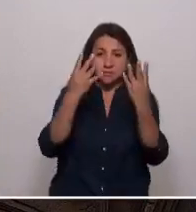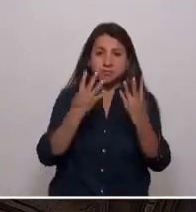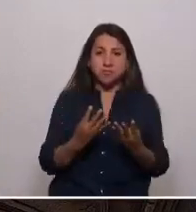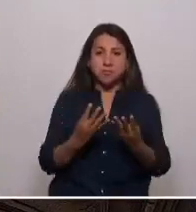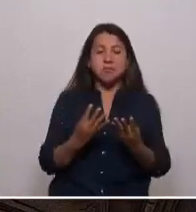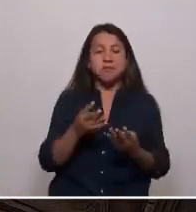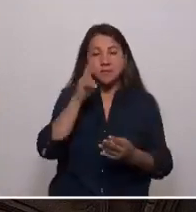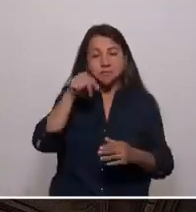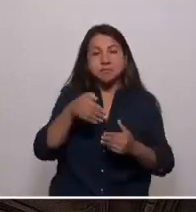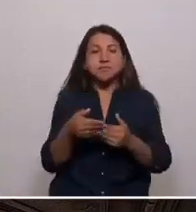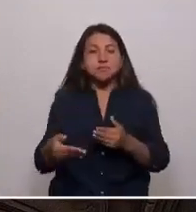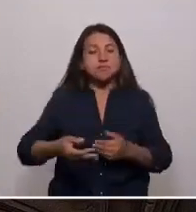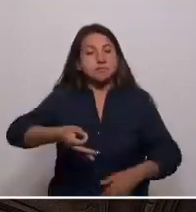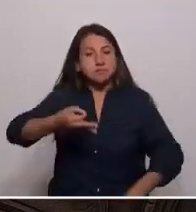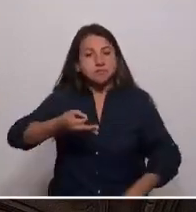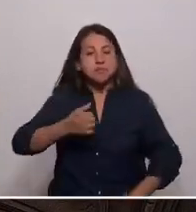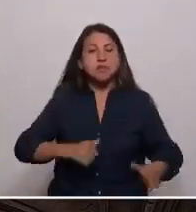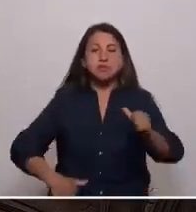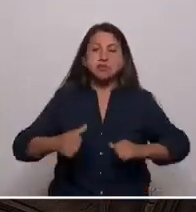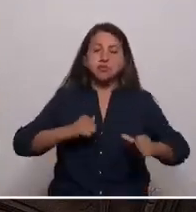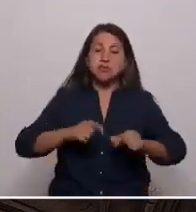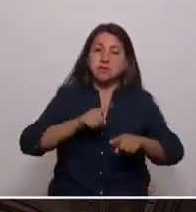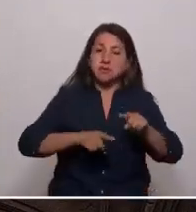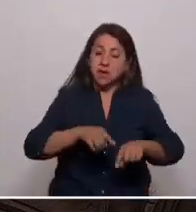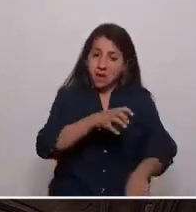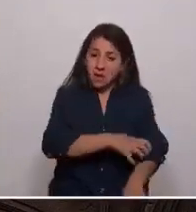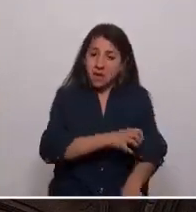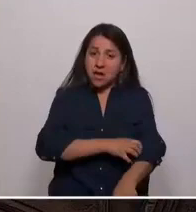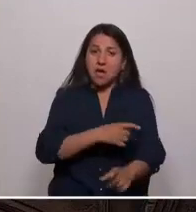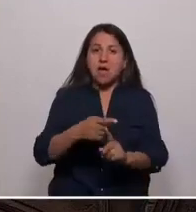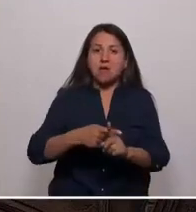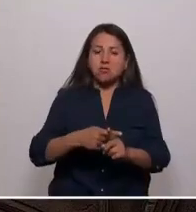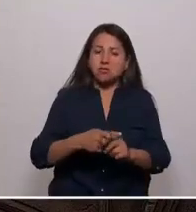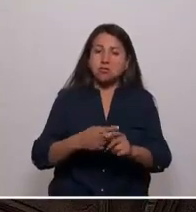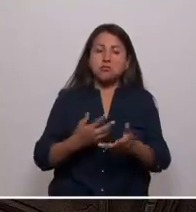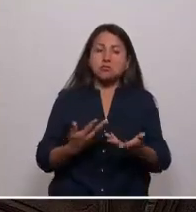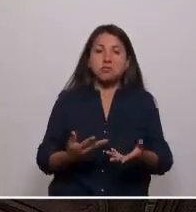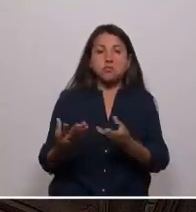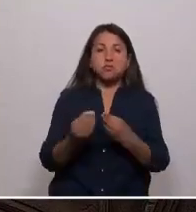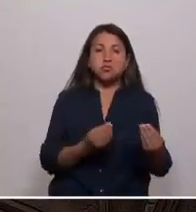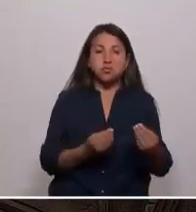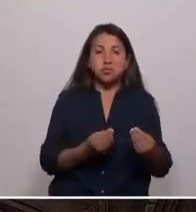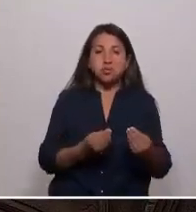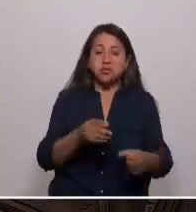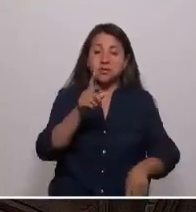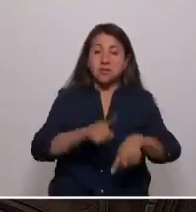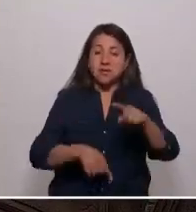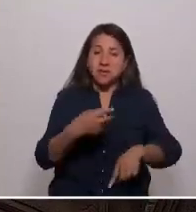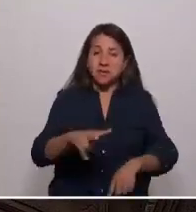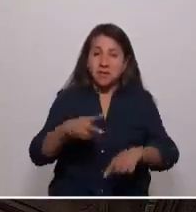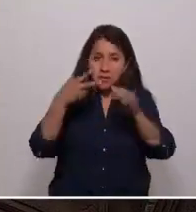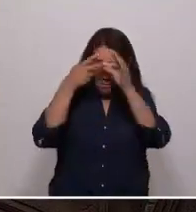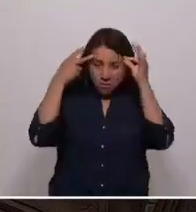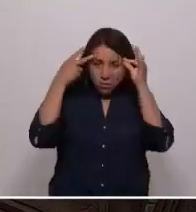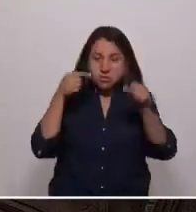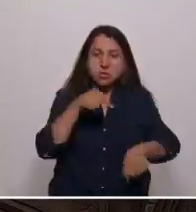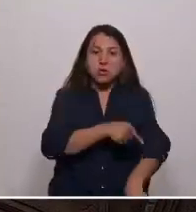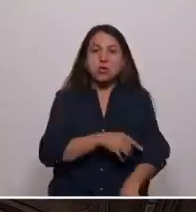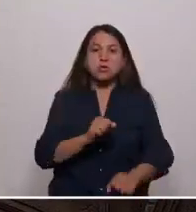los Lof Mapu que hoy sufren el acoso y la represión en parte del Gualmapu que está hoy